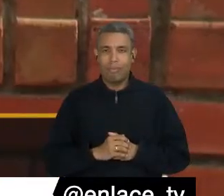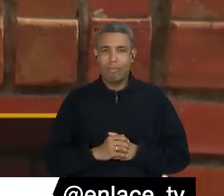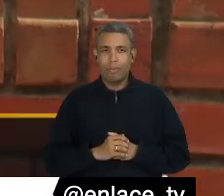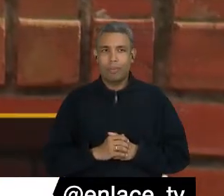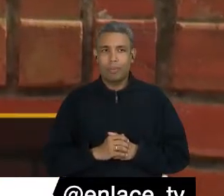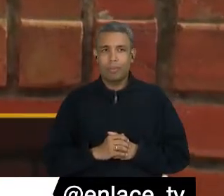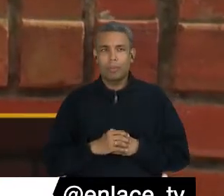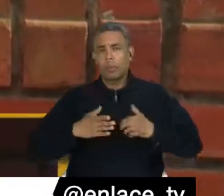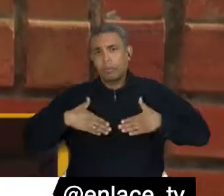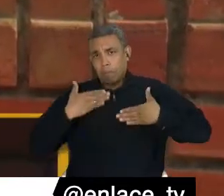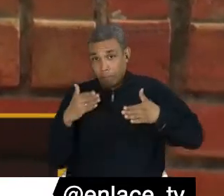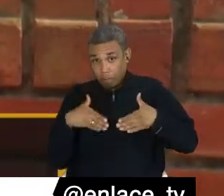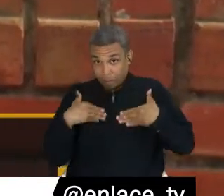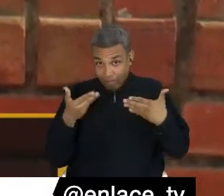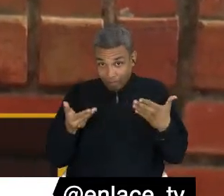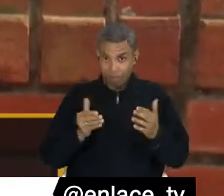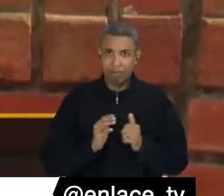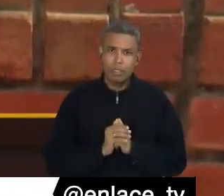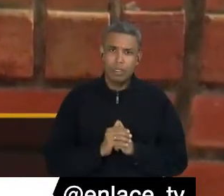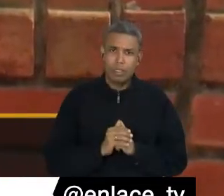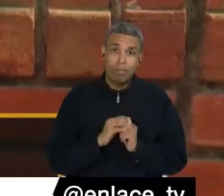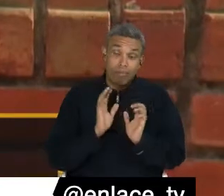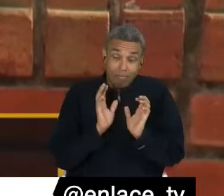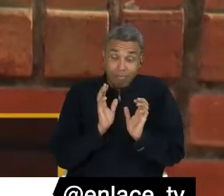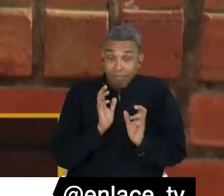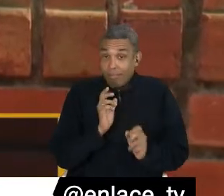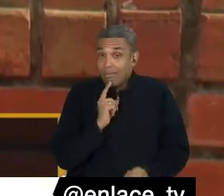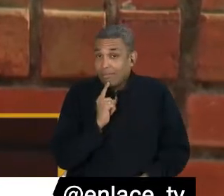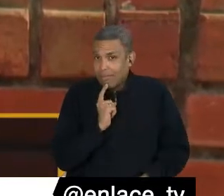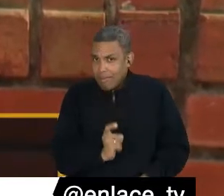bien, estuvo como difícil.